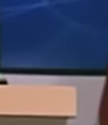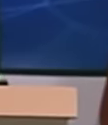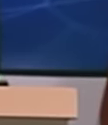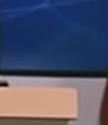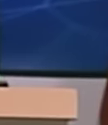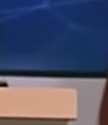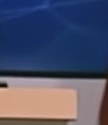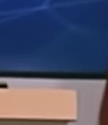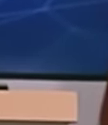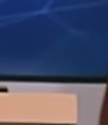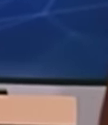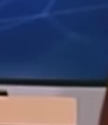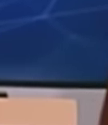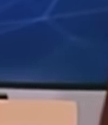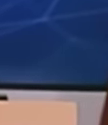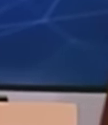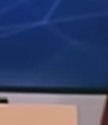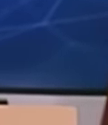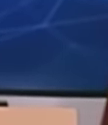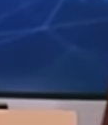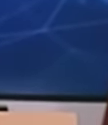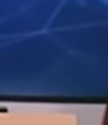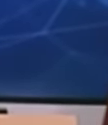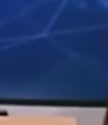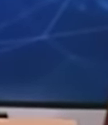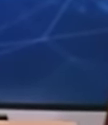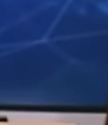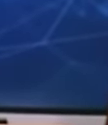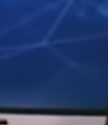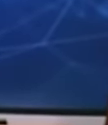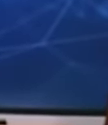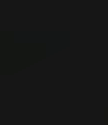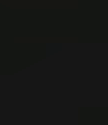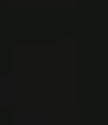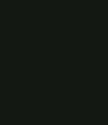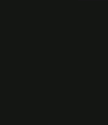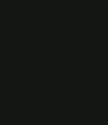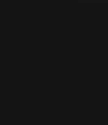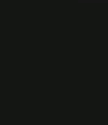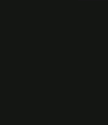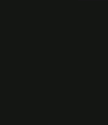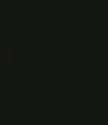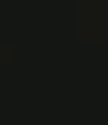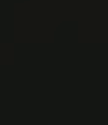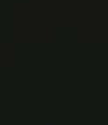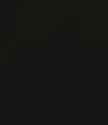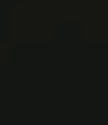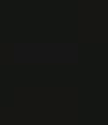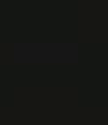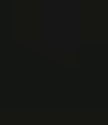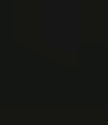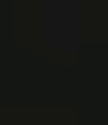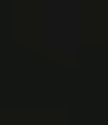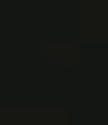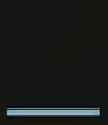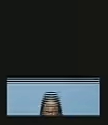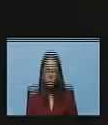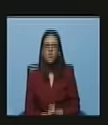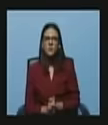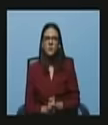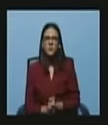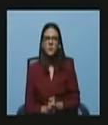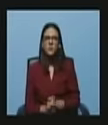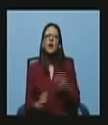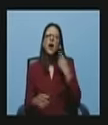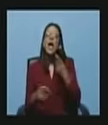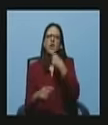a escuchar dos videos y luego pasamos al último video. Sí, porque a veces yo tenía que mandar a buscar el dinero de la que